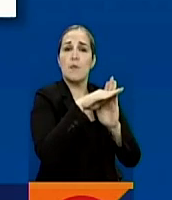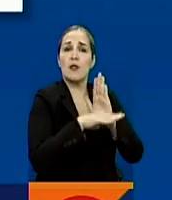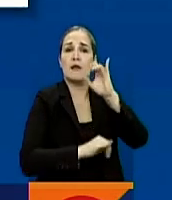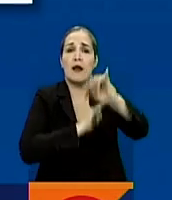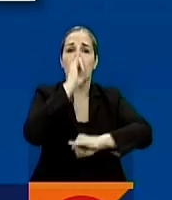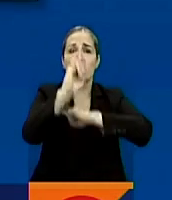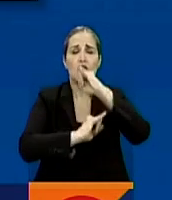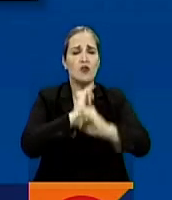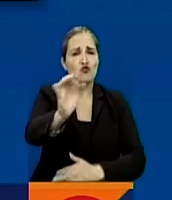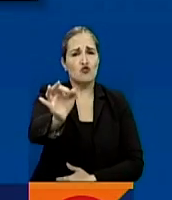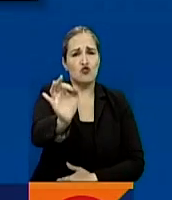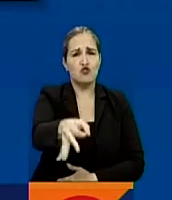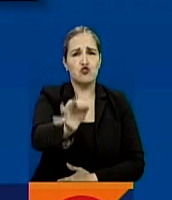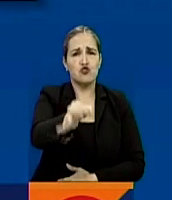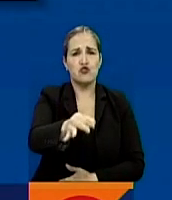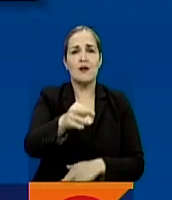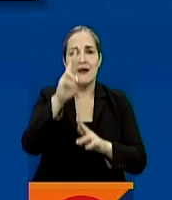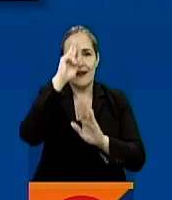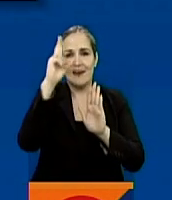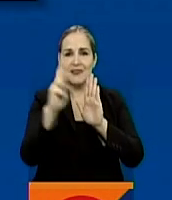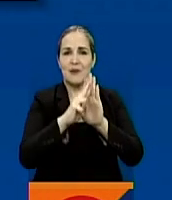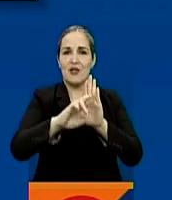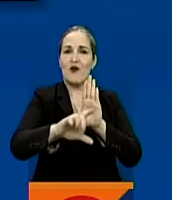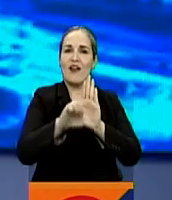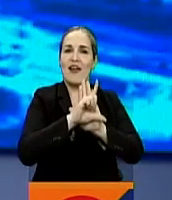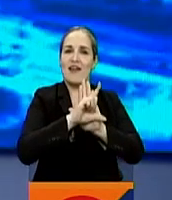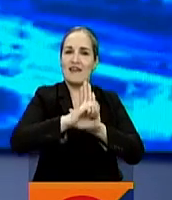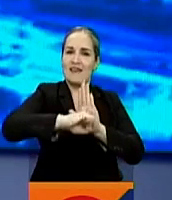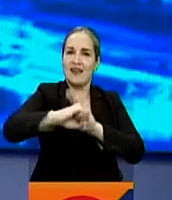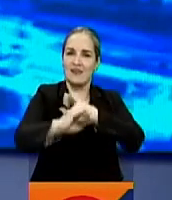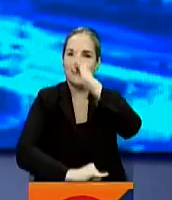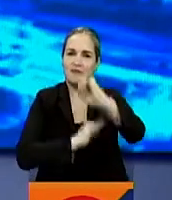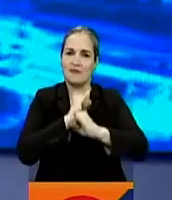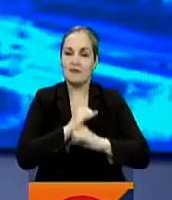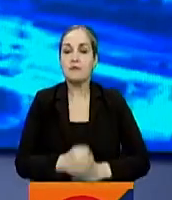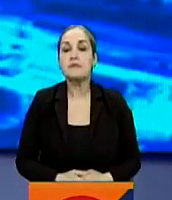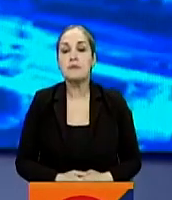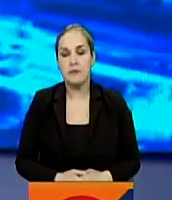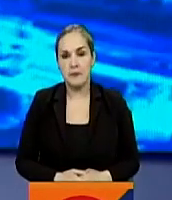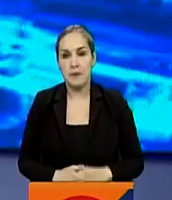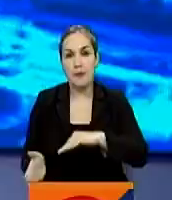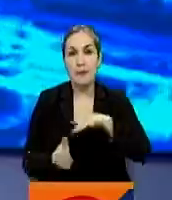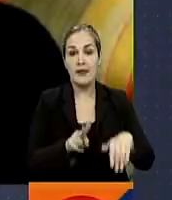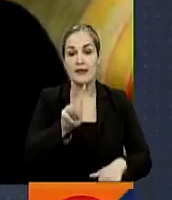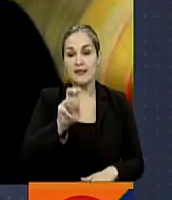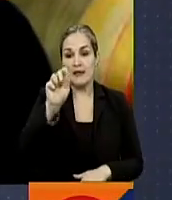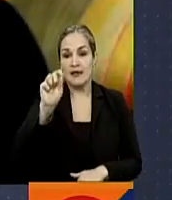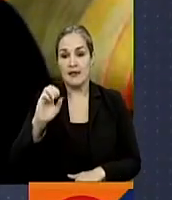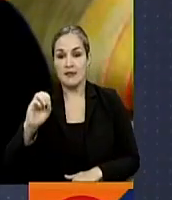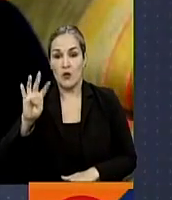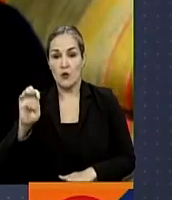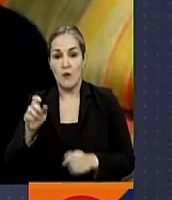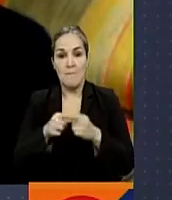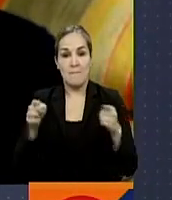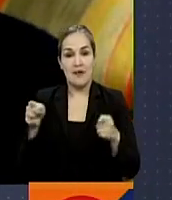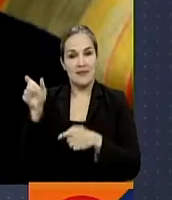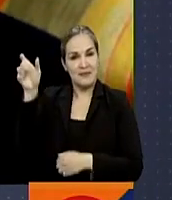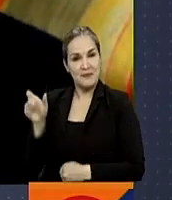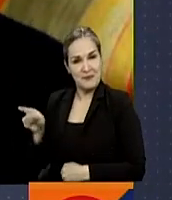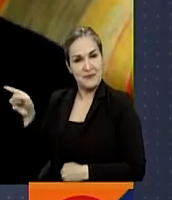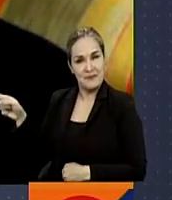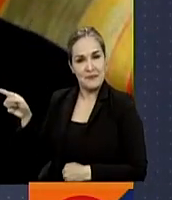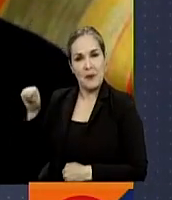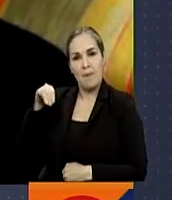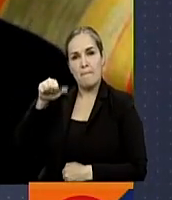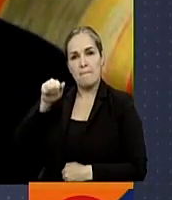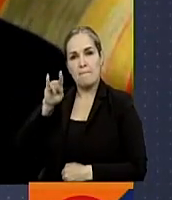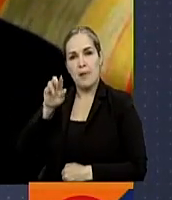siempre y en todo lugar en el derecho internacional 7:9 y hacemos contacto con Mauricio Jaramillo doctor en ciencia política y